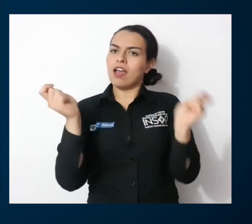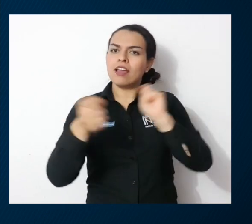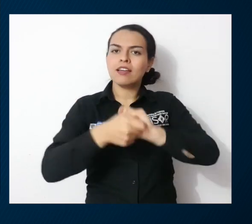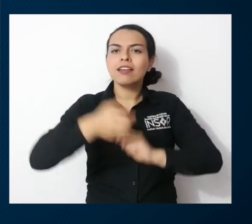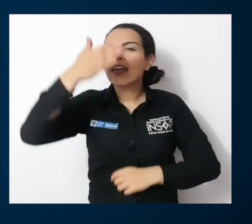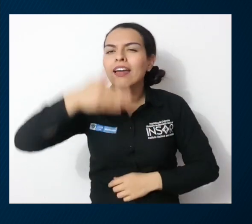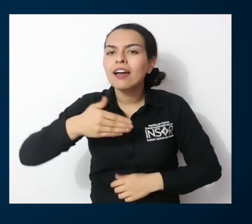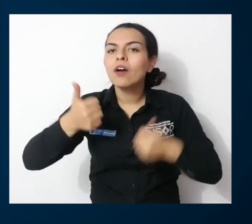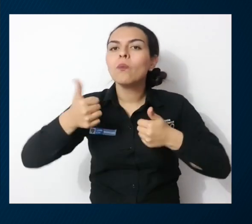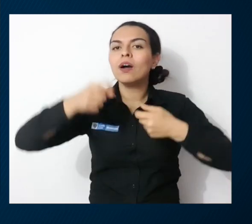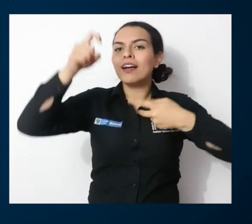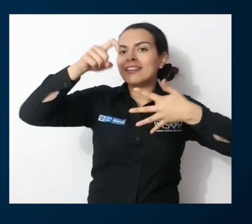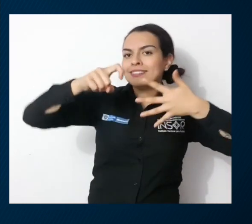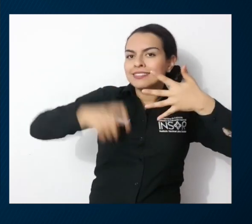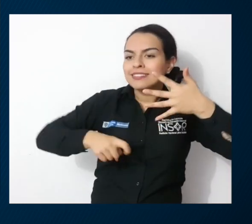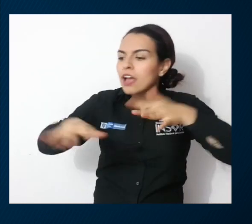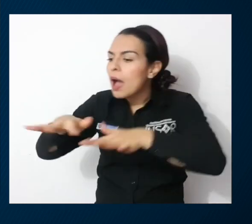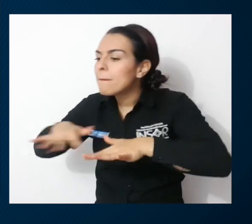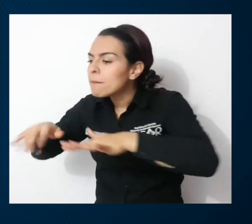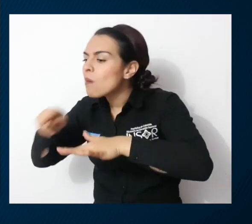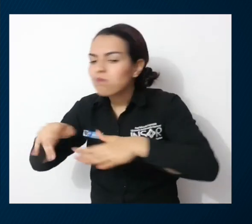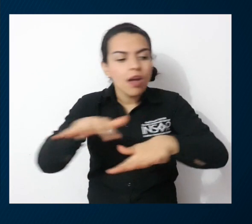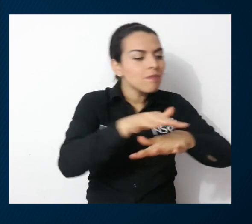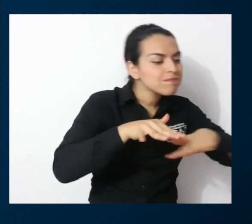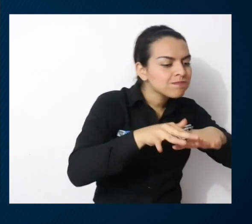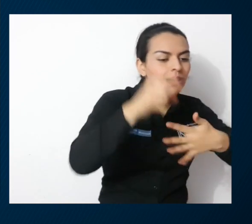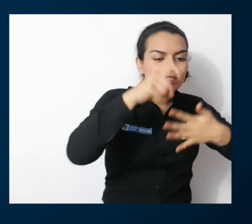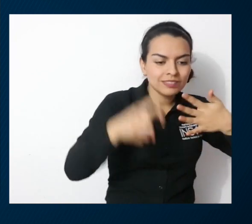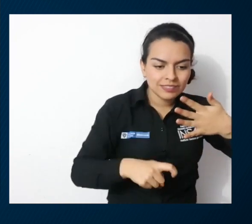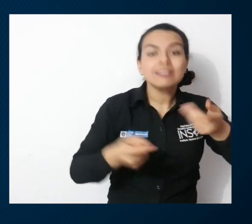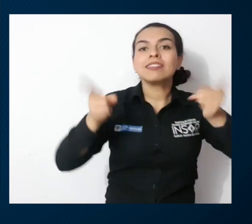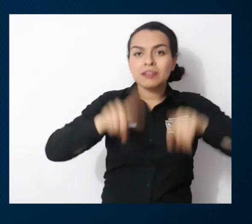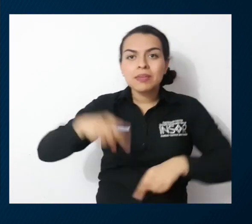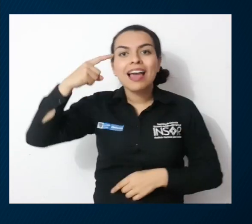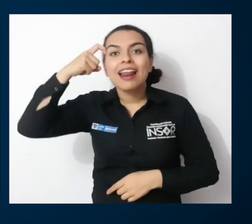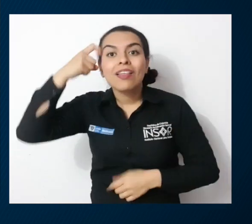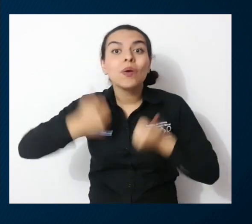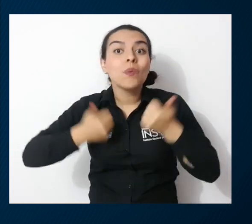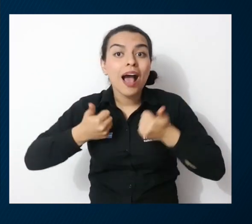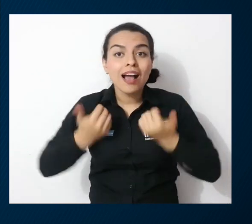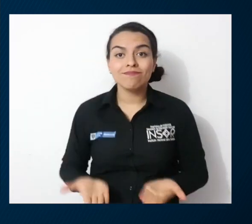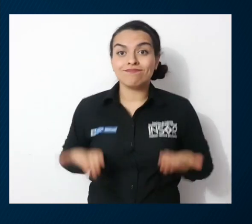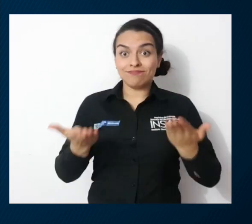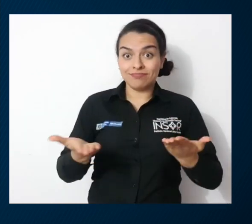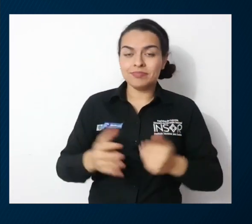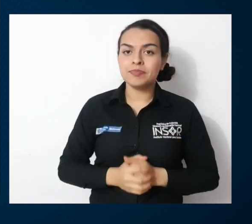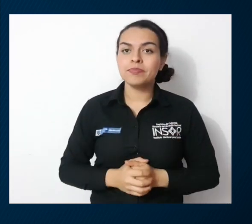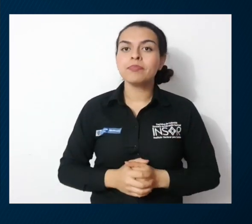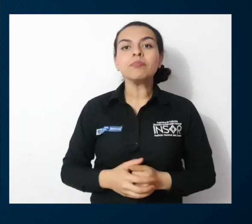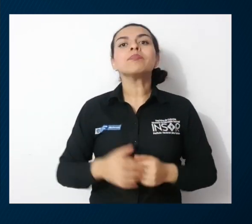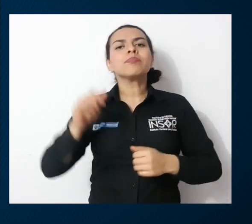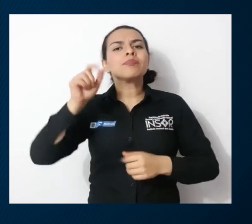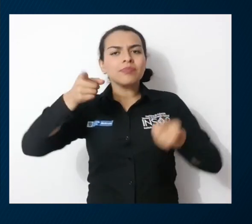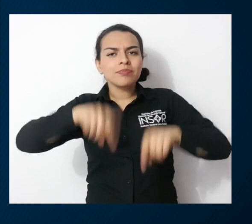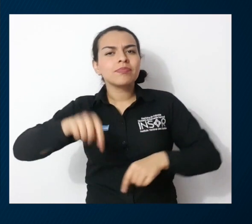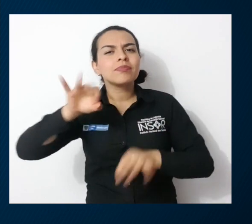transformarnos de acuerdo con las necesidades del contexto y los retos que nos impongamos. Y quisiera dejar otro mensaje que me parece muy importante,